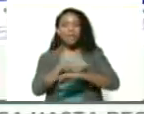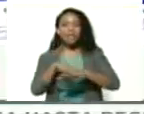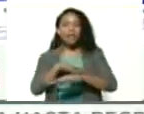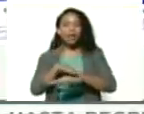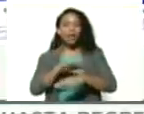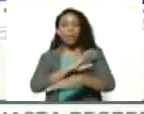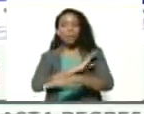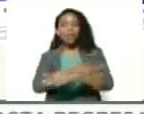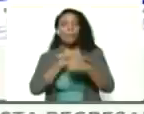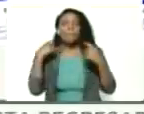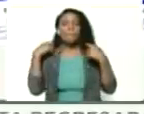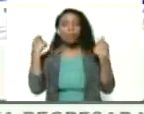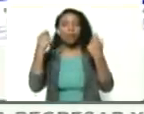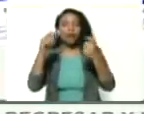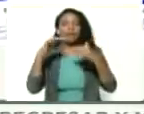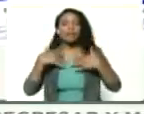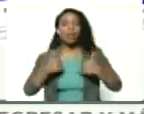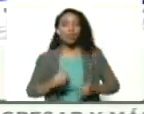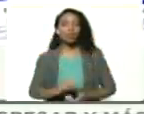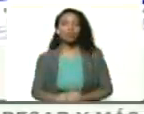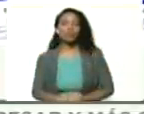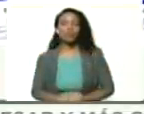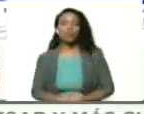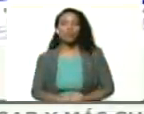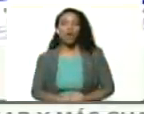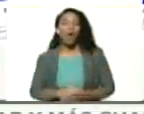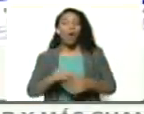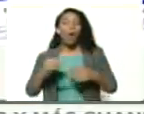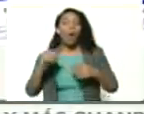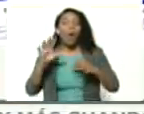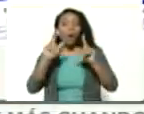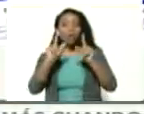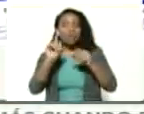Poder Popular para la Salud. Para el